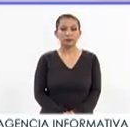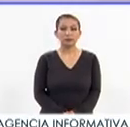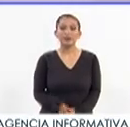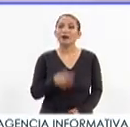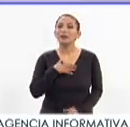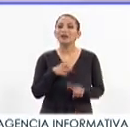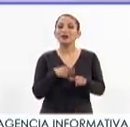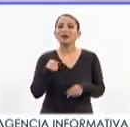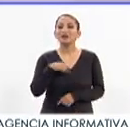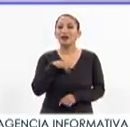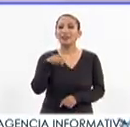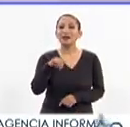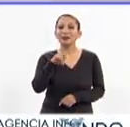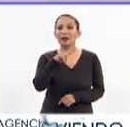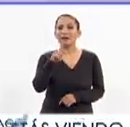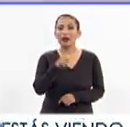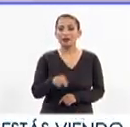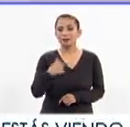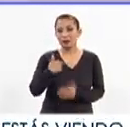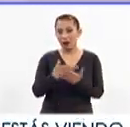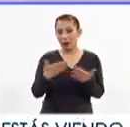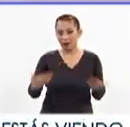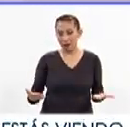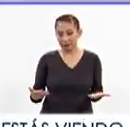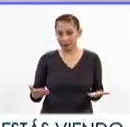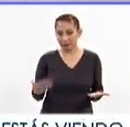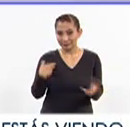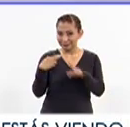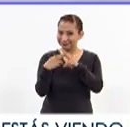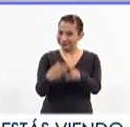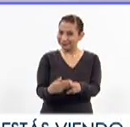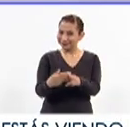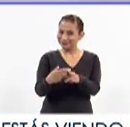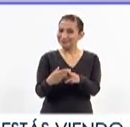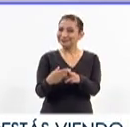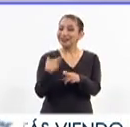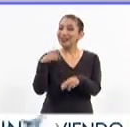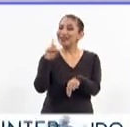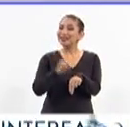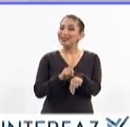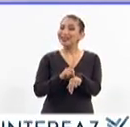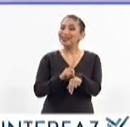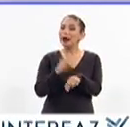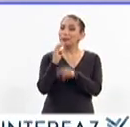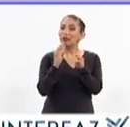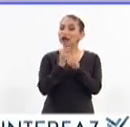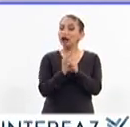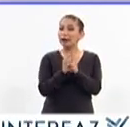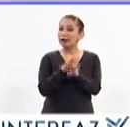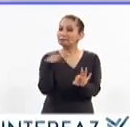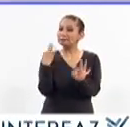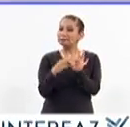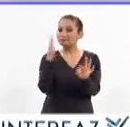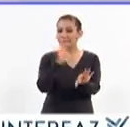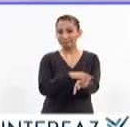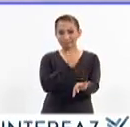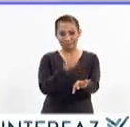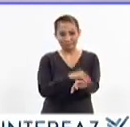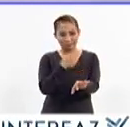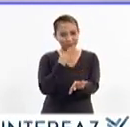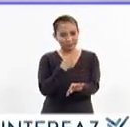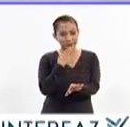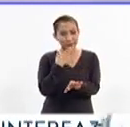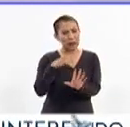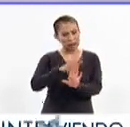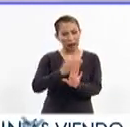Qué bueno que siguen con nosotros en Interfaz porque estamos conmemorando el Día Mundial de la Eficiencia Energética.